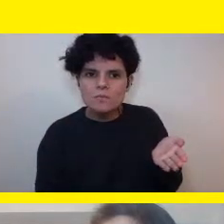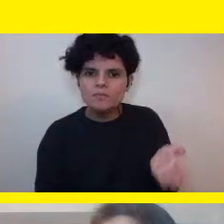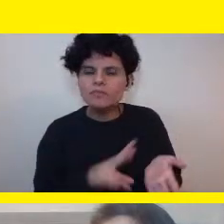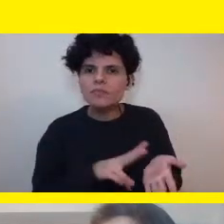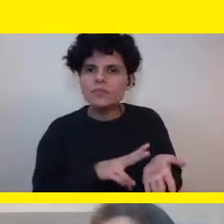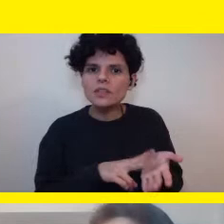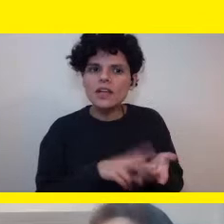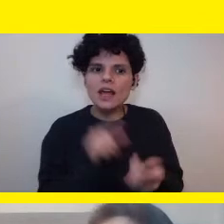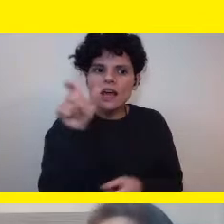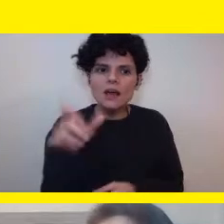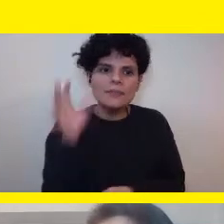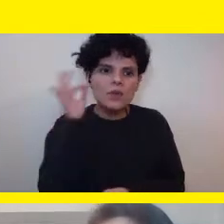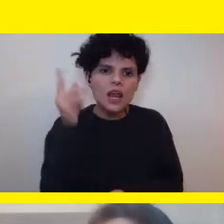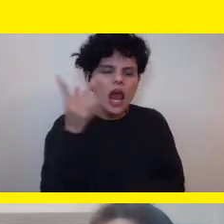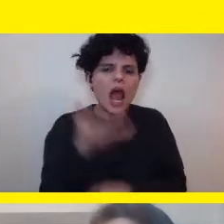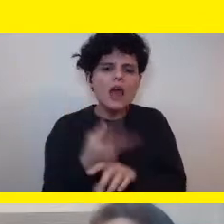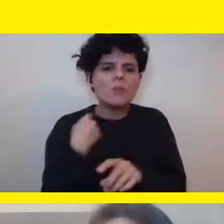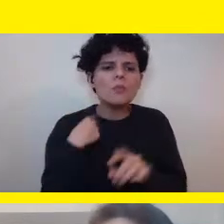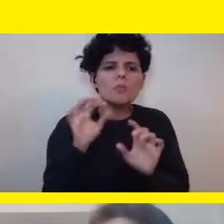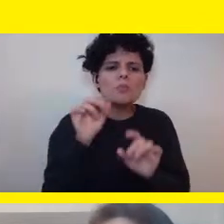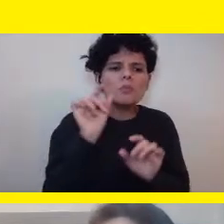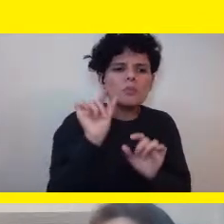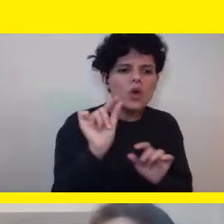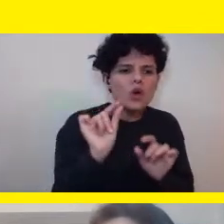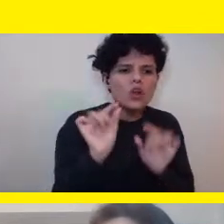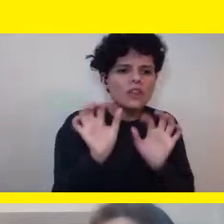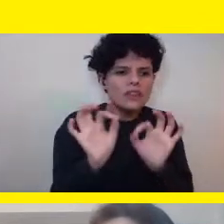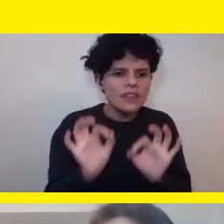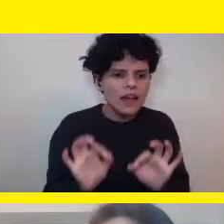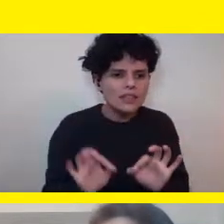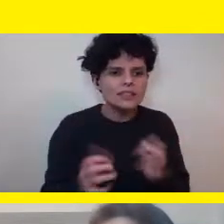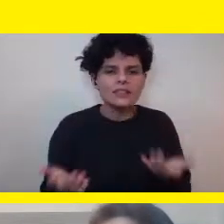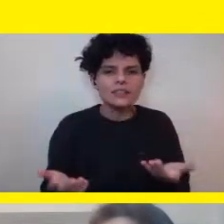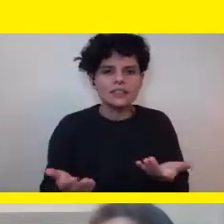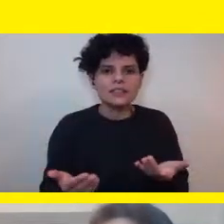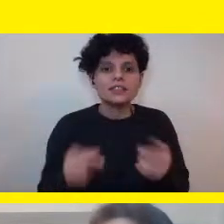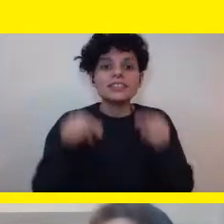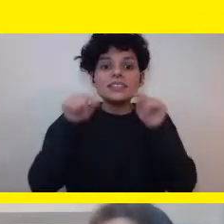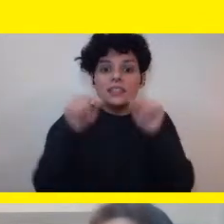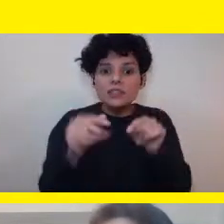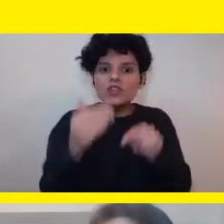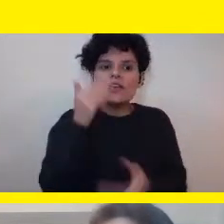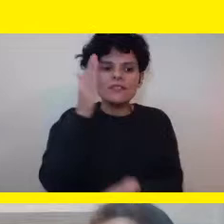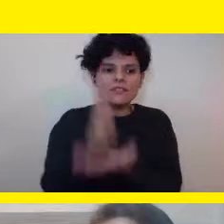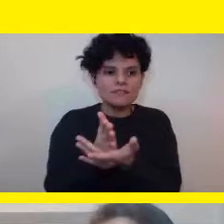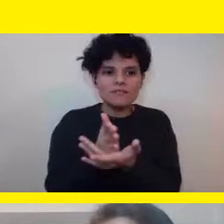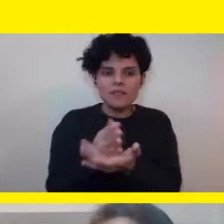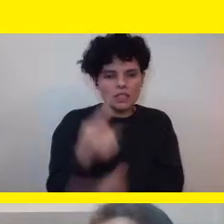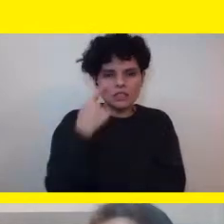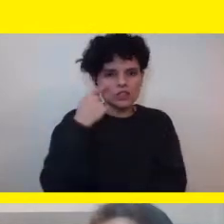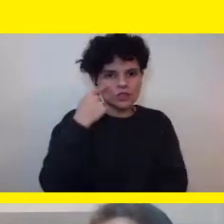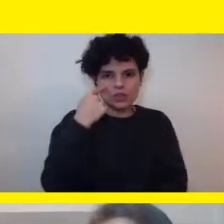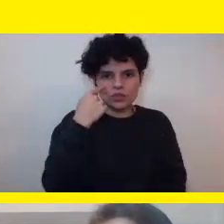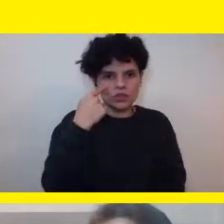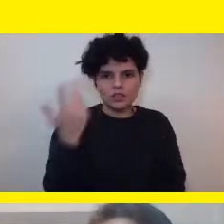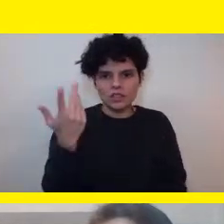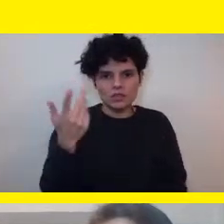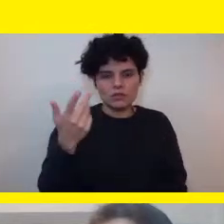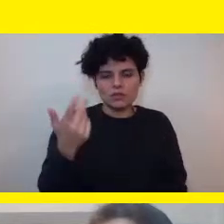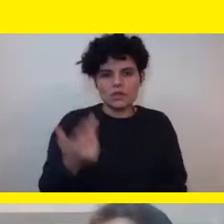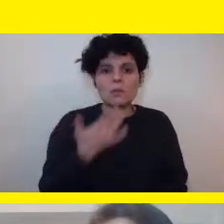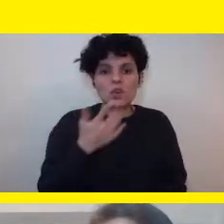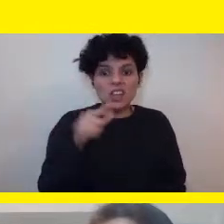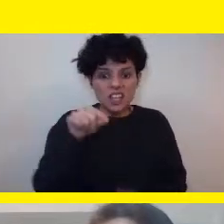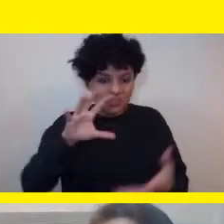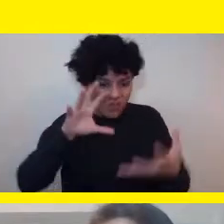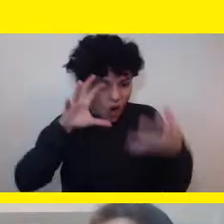de las mujeres y que es necesario visibilizar, porque eso tiene que ser conocido por nuestra sociedad para que eso tan aberrante que ocurre no vuelva